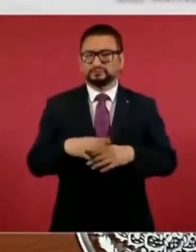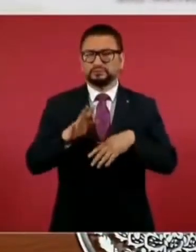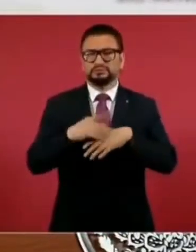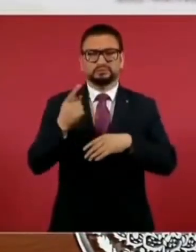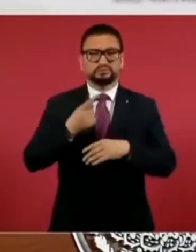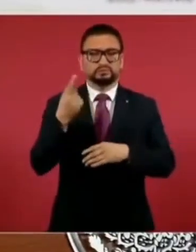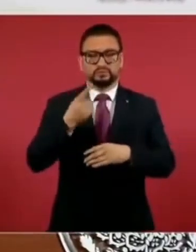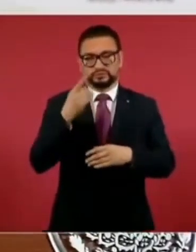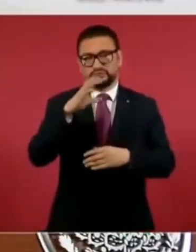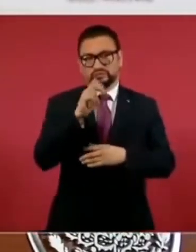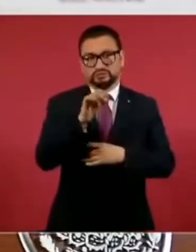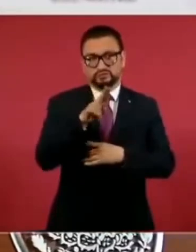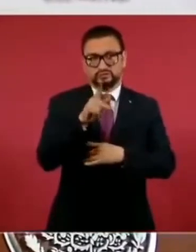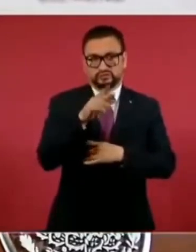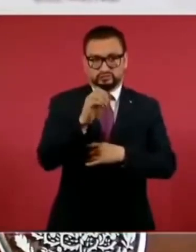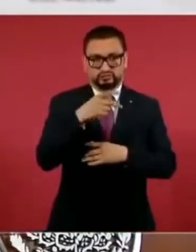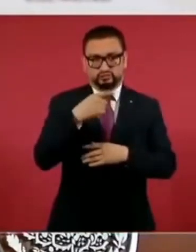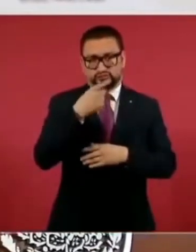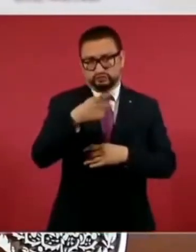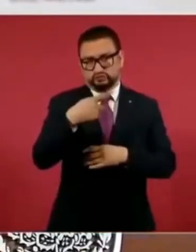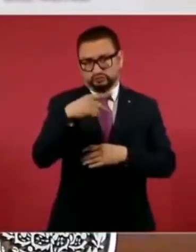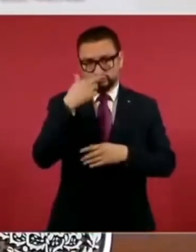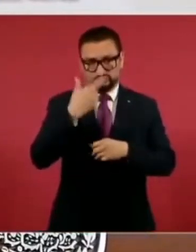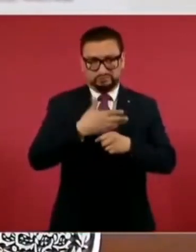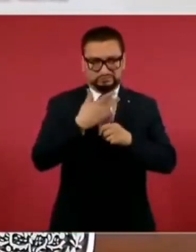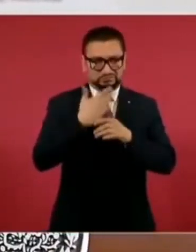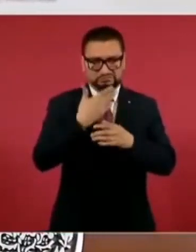porque jugaba un papel